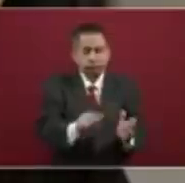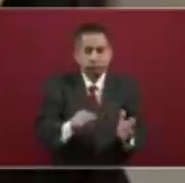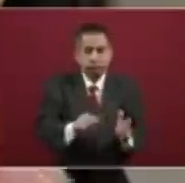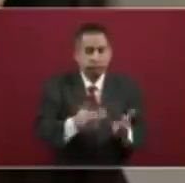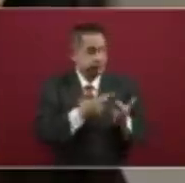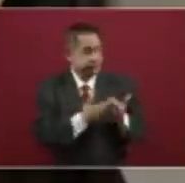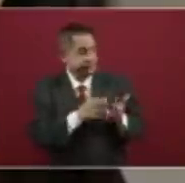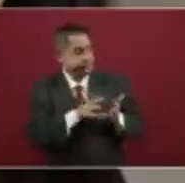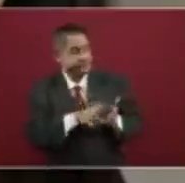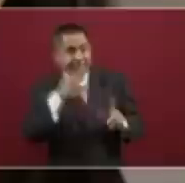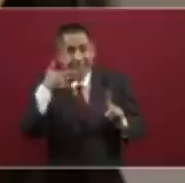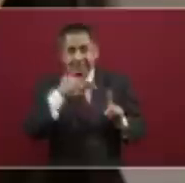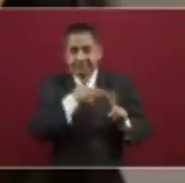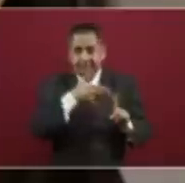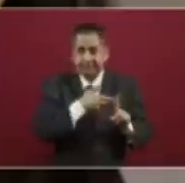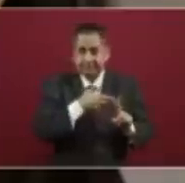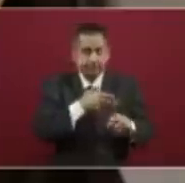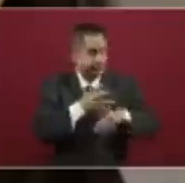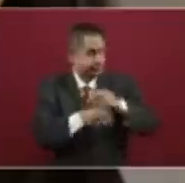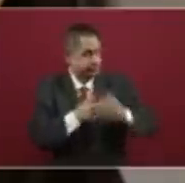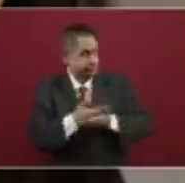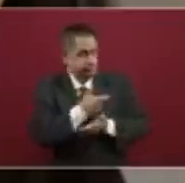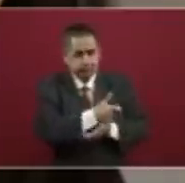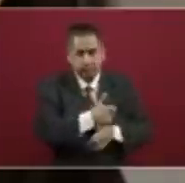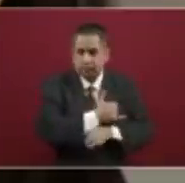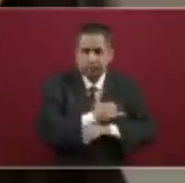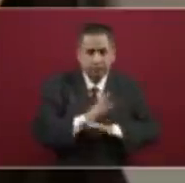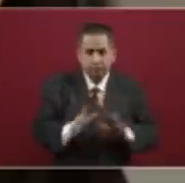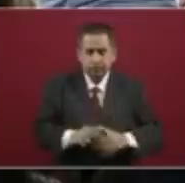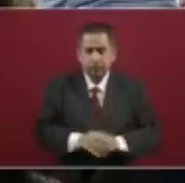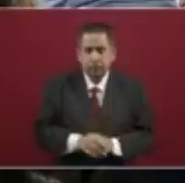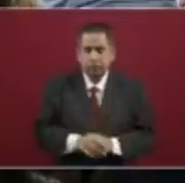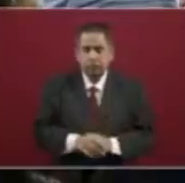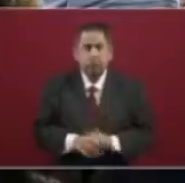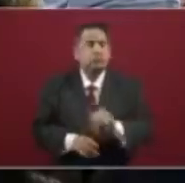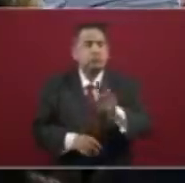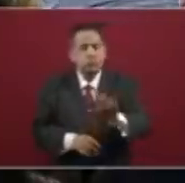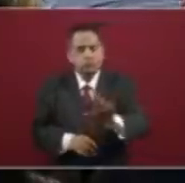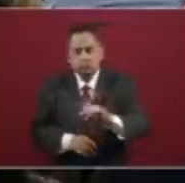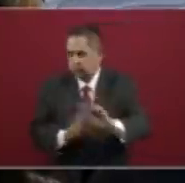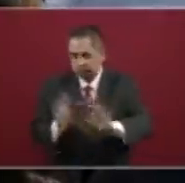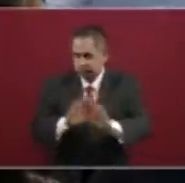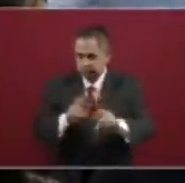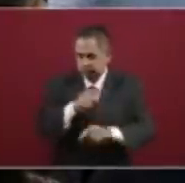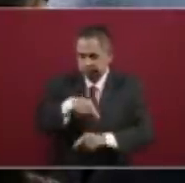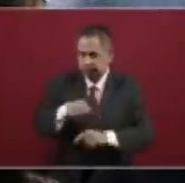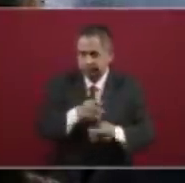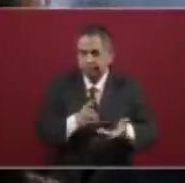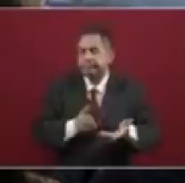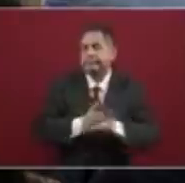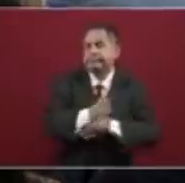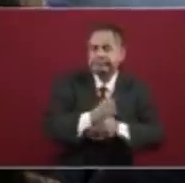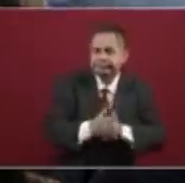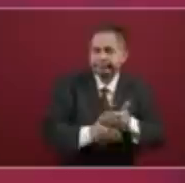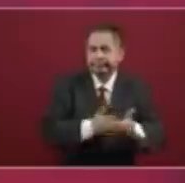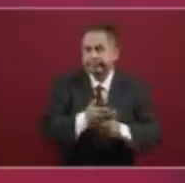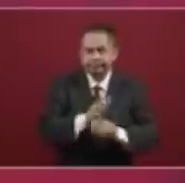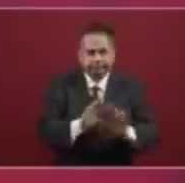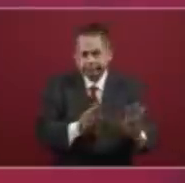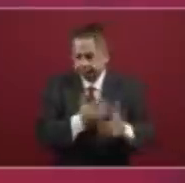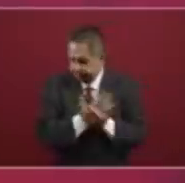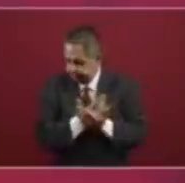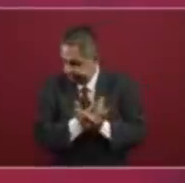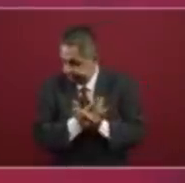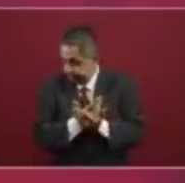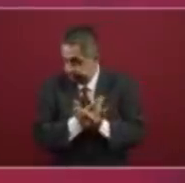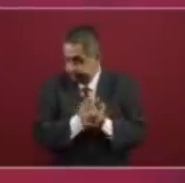la mayor oferta ya no están recibiendo los apoyos gubernamentales. Sí, pero se están adelantando. Están adelantando vísperas,